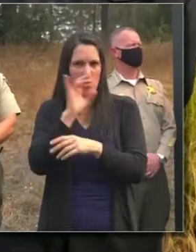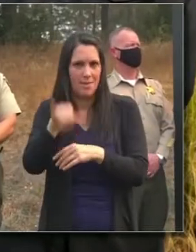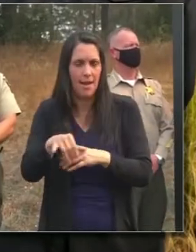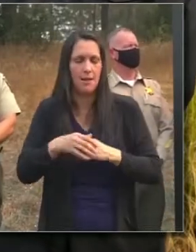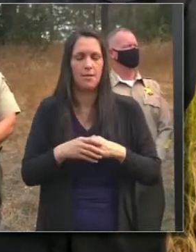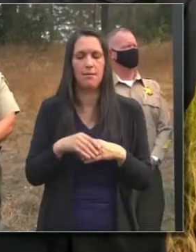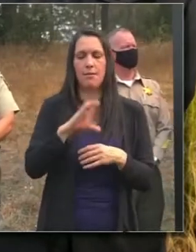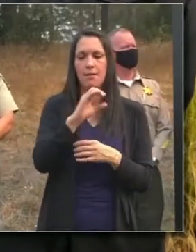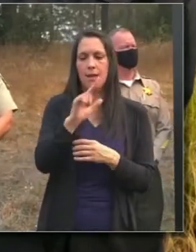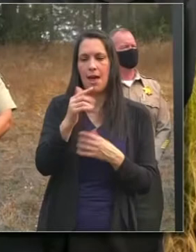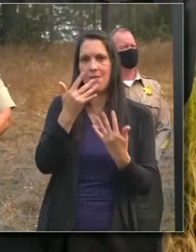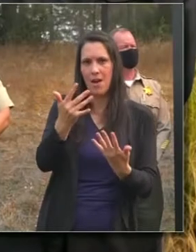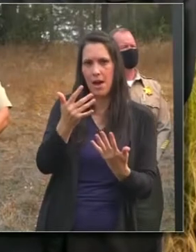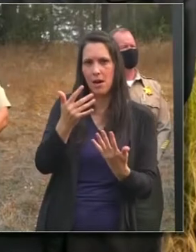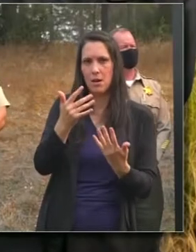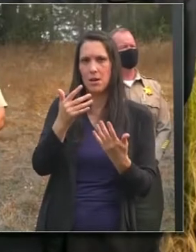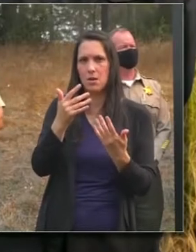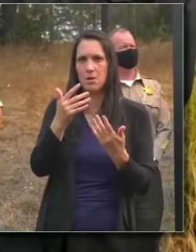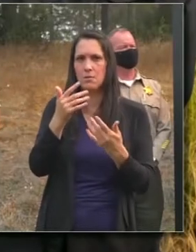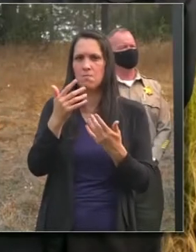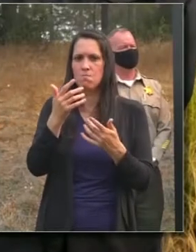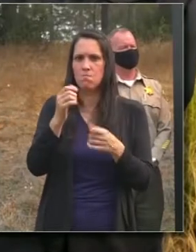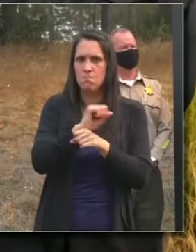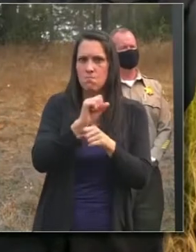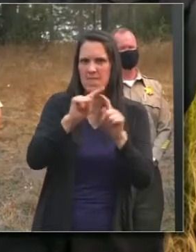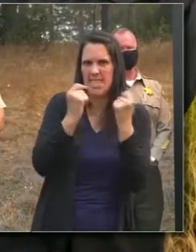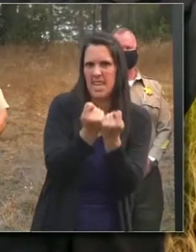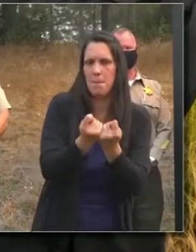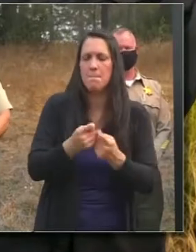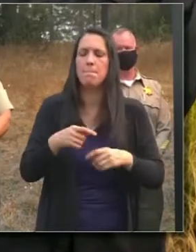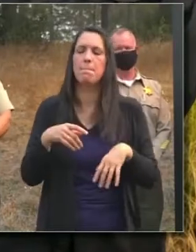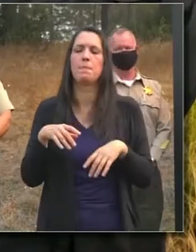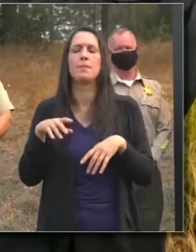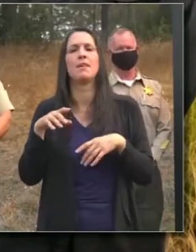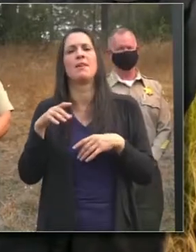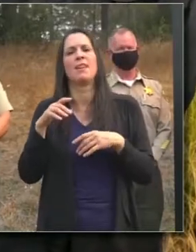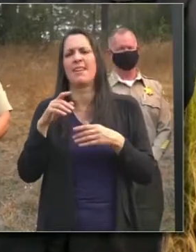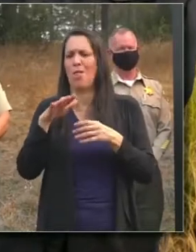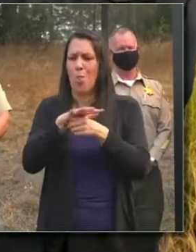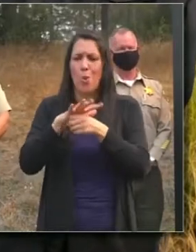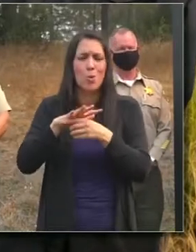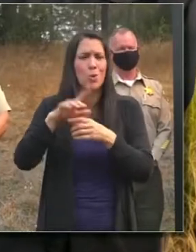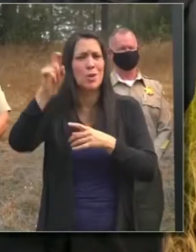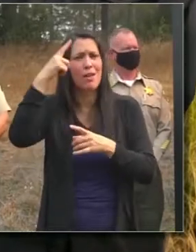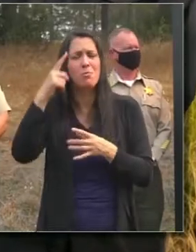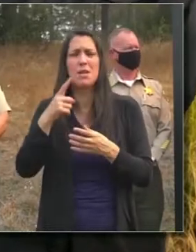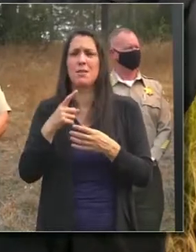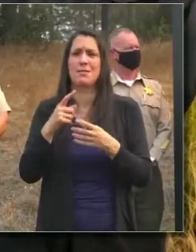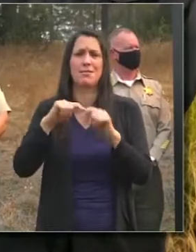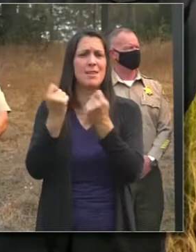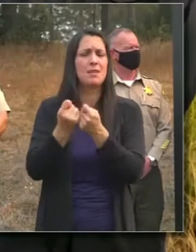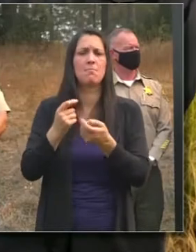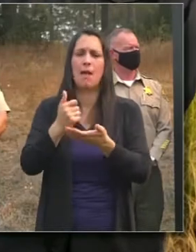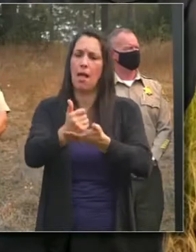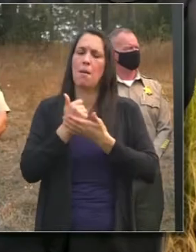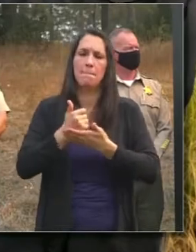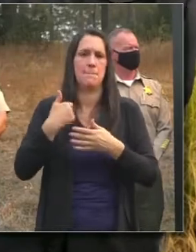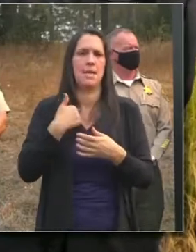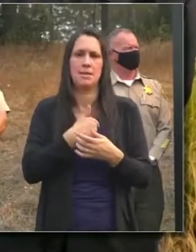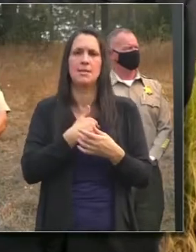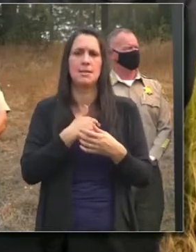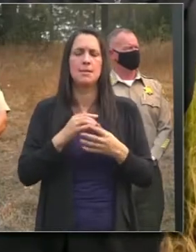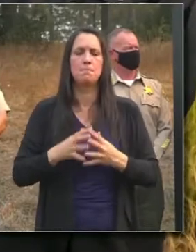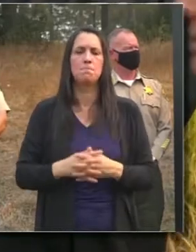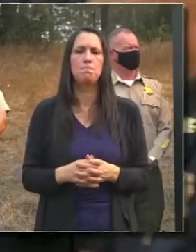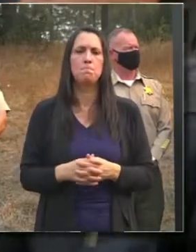de las cuadrillas antiincendios el gobierno local todo el mundo nos ayudaron a llegar al punto en el que nos